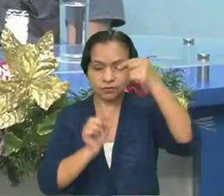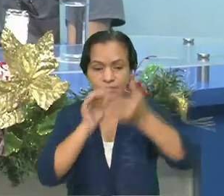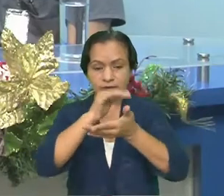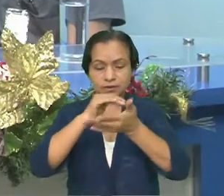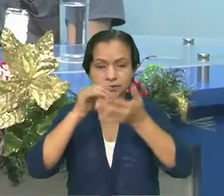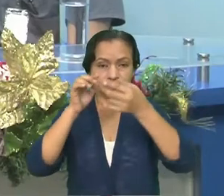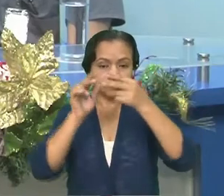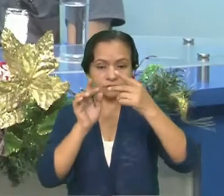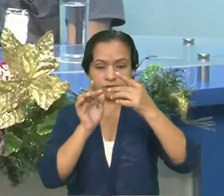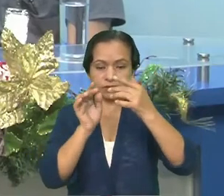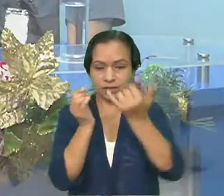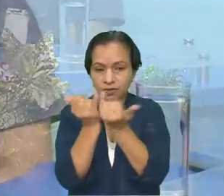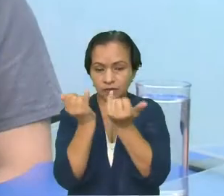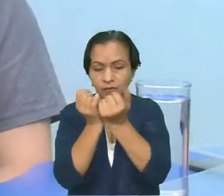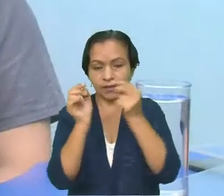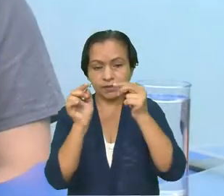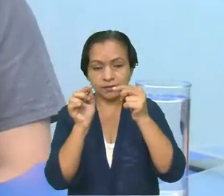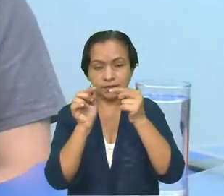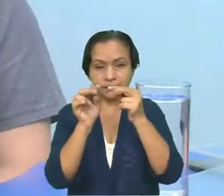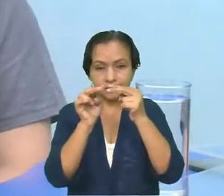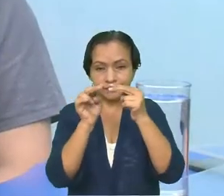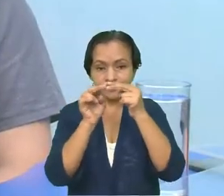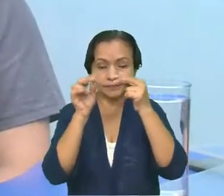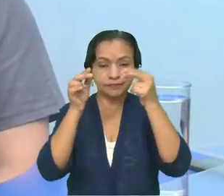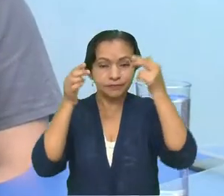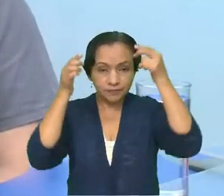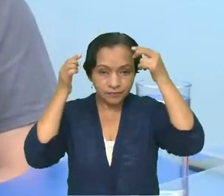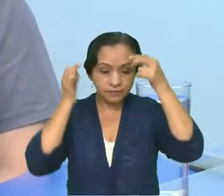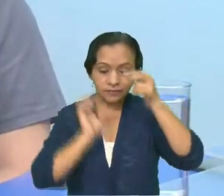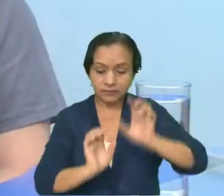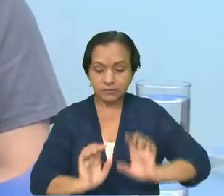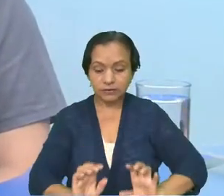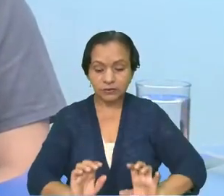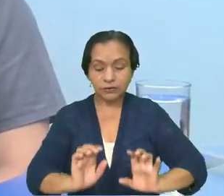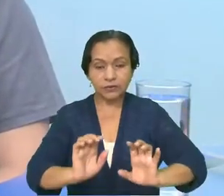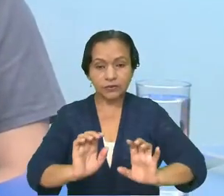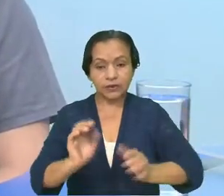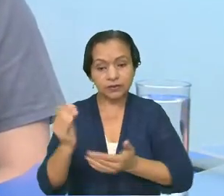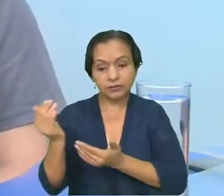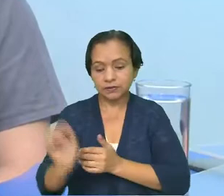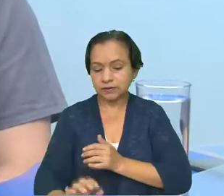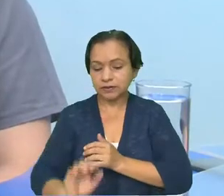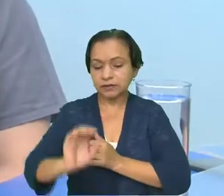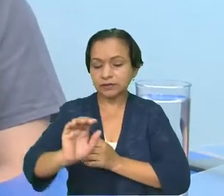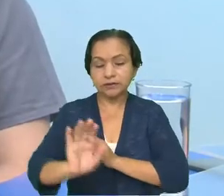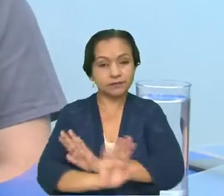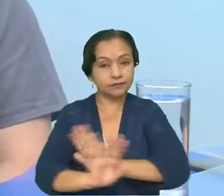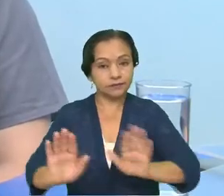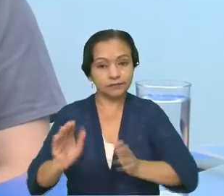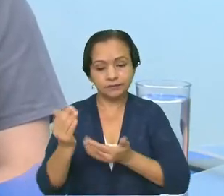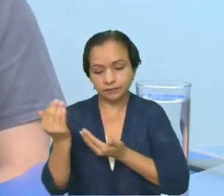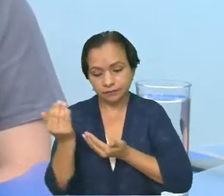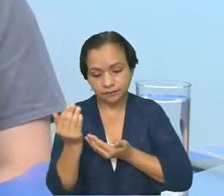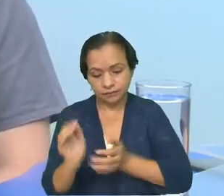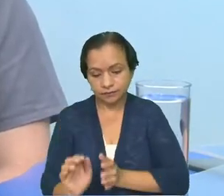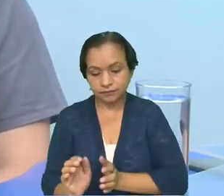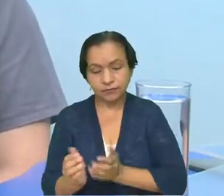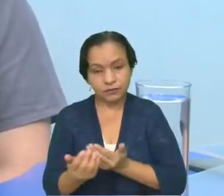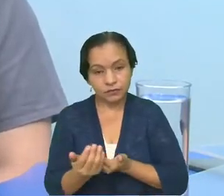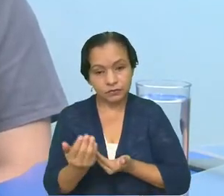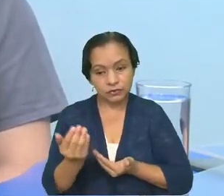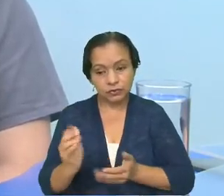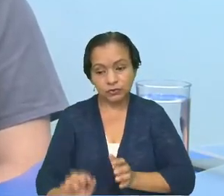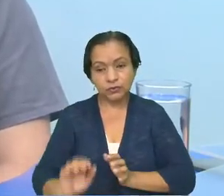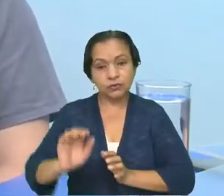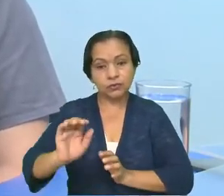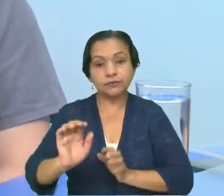Uh-huh. Se termina de formar en la niñez, se termina de formar en la niñez, en este proceso del desarrollo